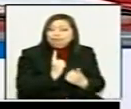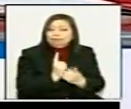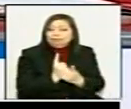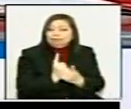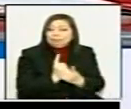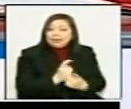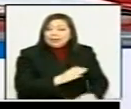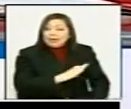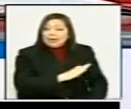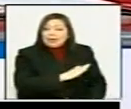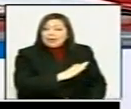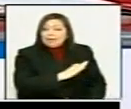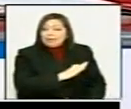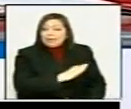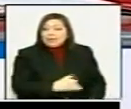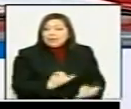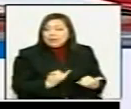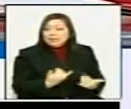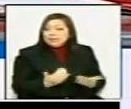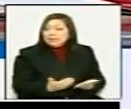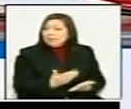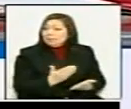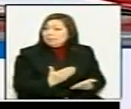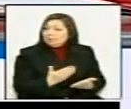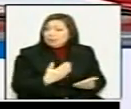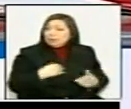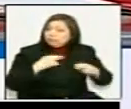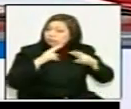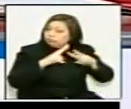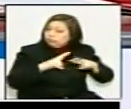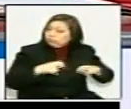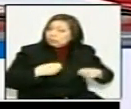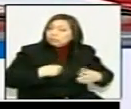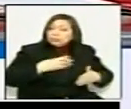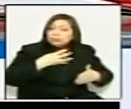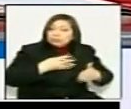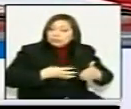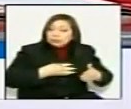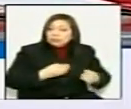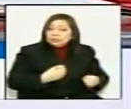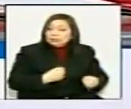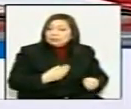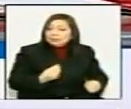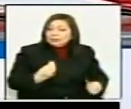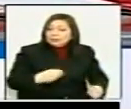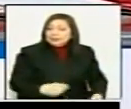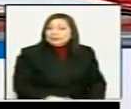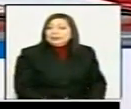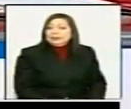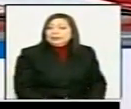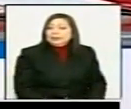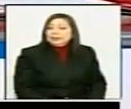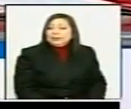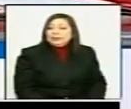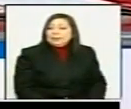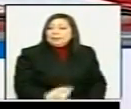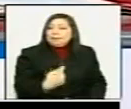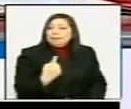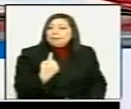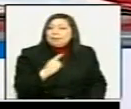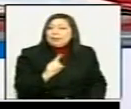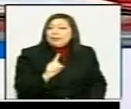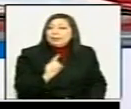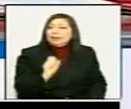la fiscalía que lleva este caso investigando desde el año 2017 para que